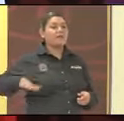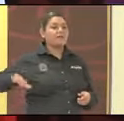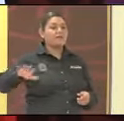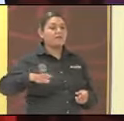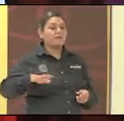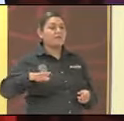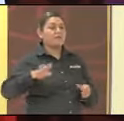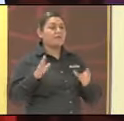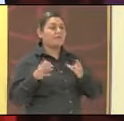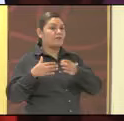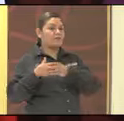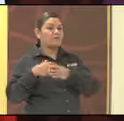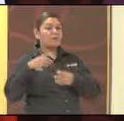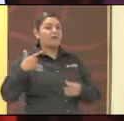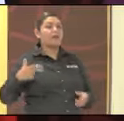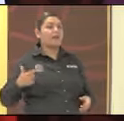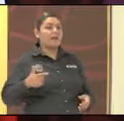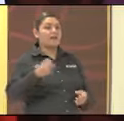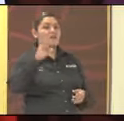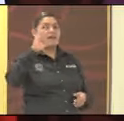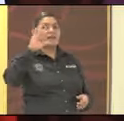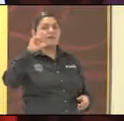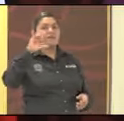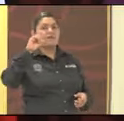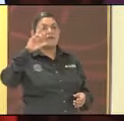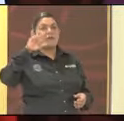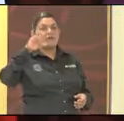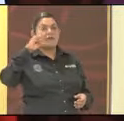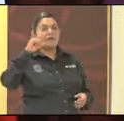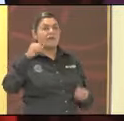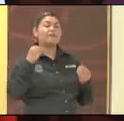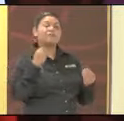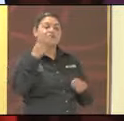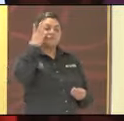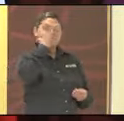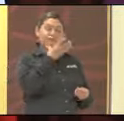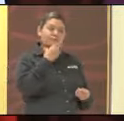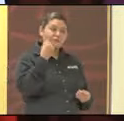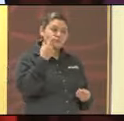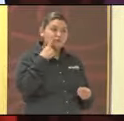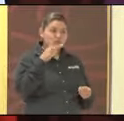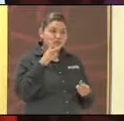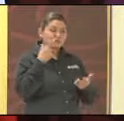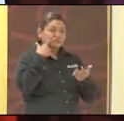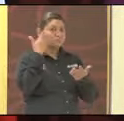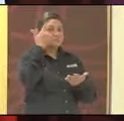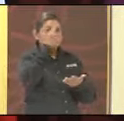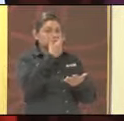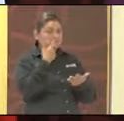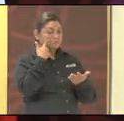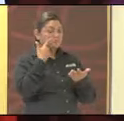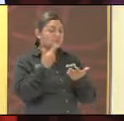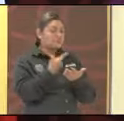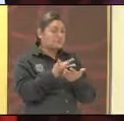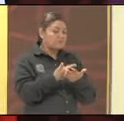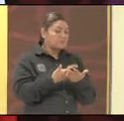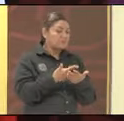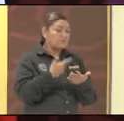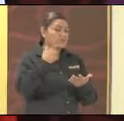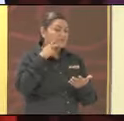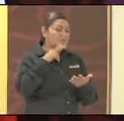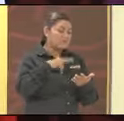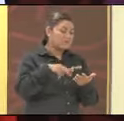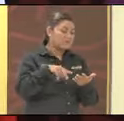del fraccionamiento Laguna Florida. Sí, está muy, muy bonito el proyecto, lo estamos revisando. Vamos a ver cómo lo podemos